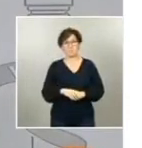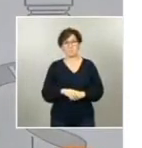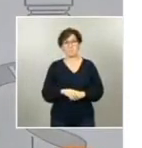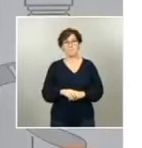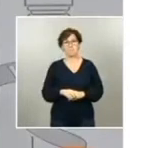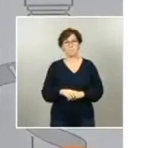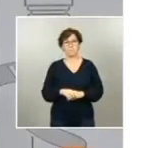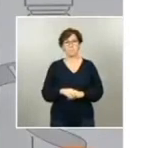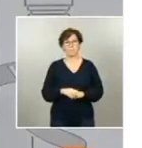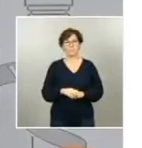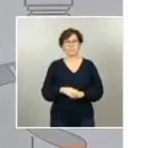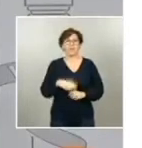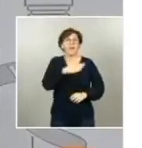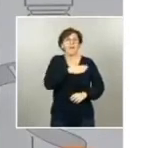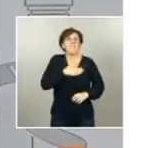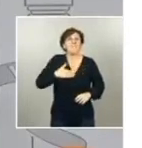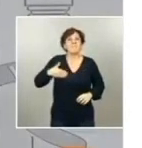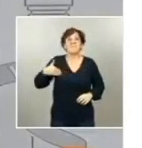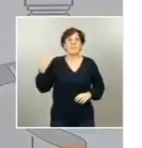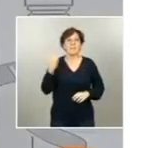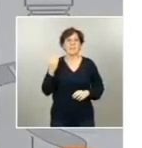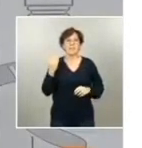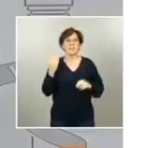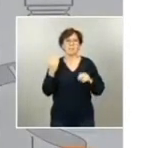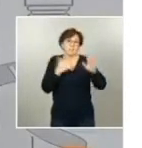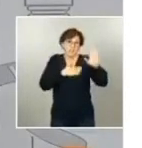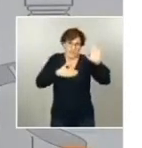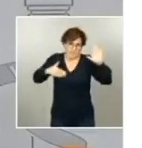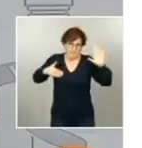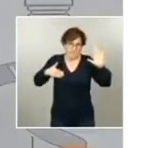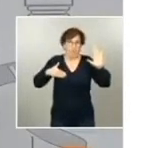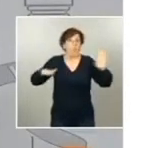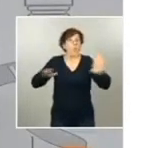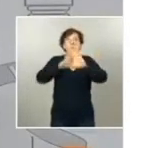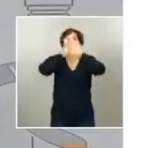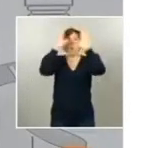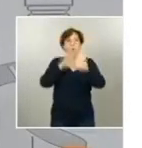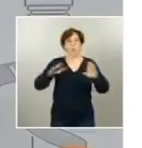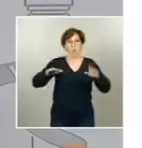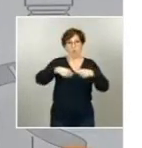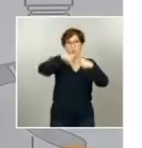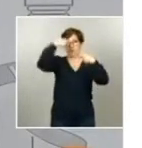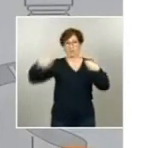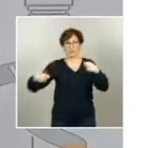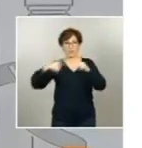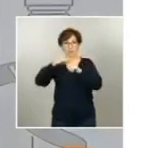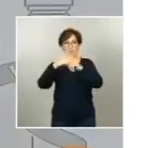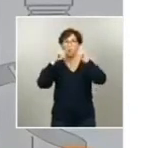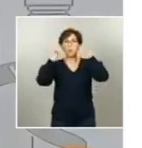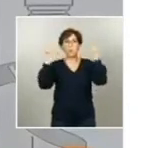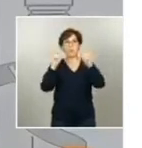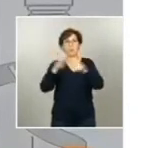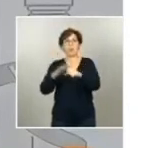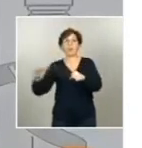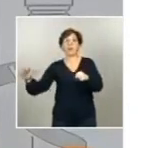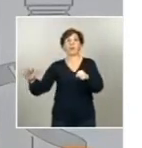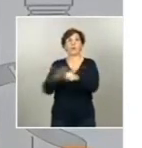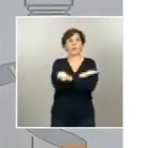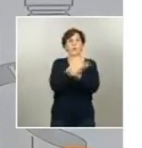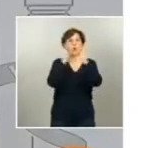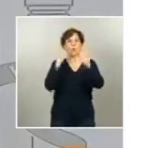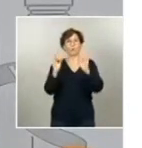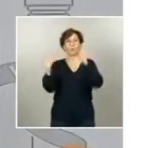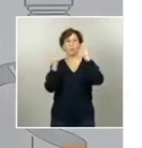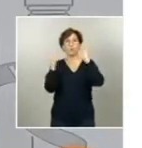pretende ser el último estado de alarma y abarcar hasta el final de la desescalada. Por eso vamos a solicitar al Congreso